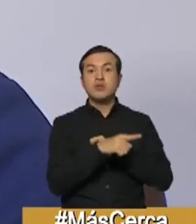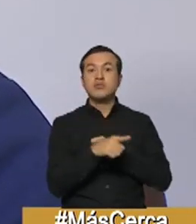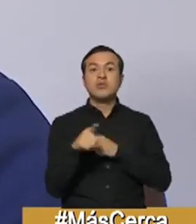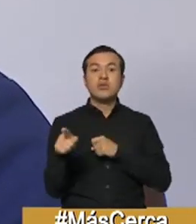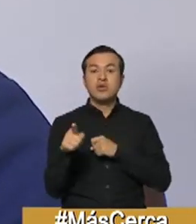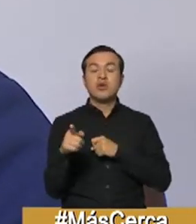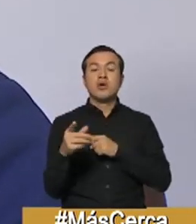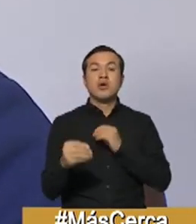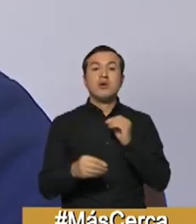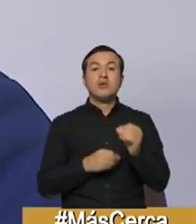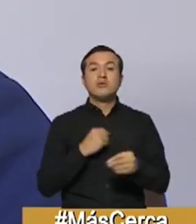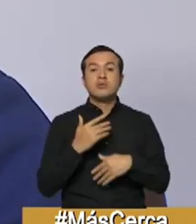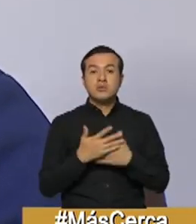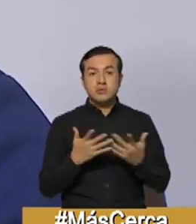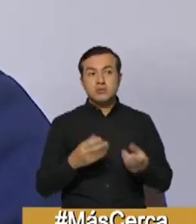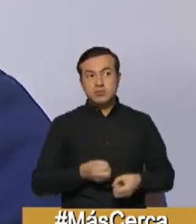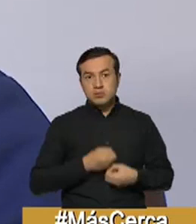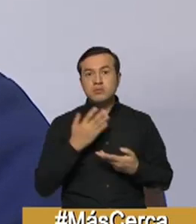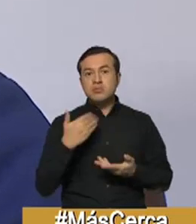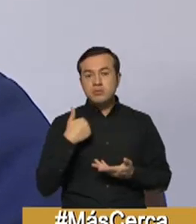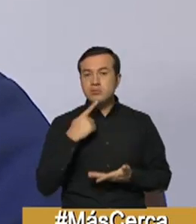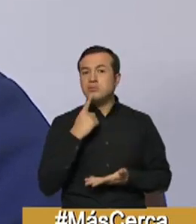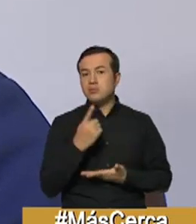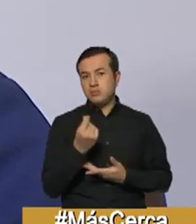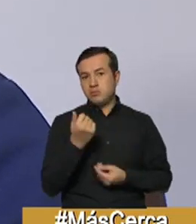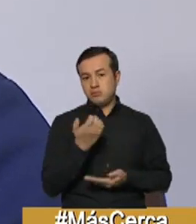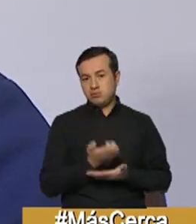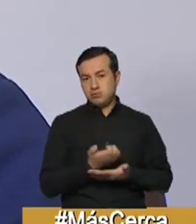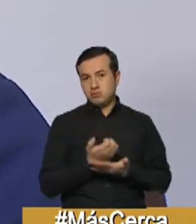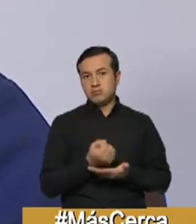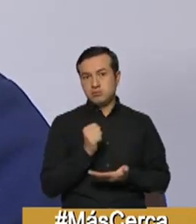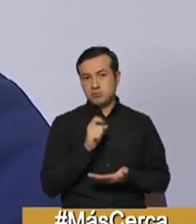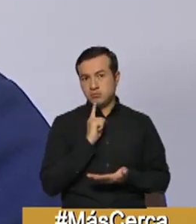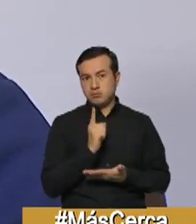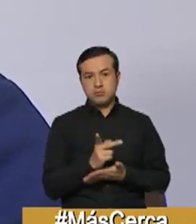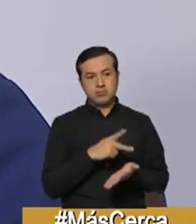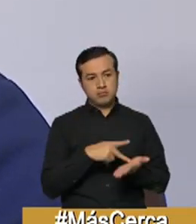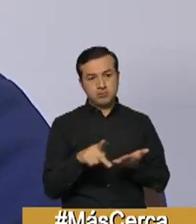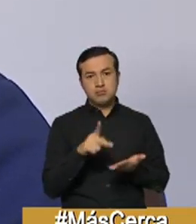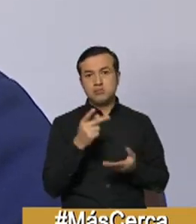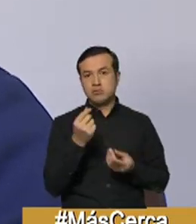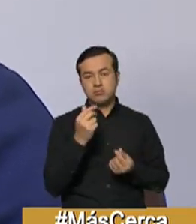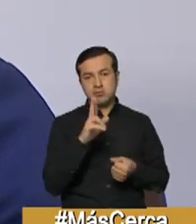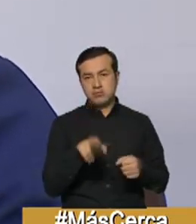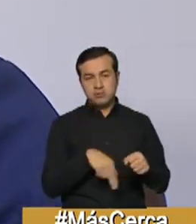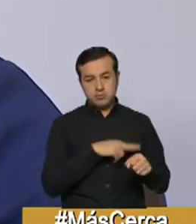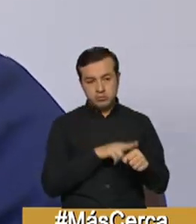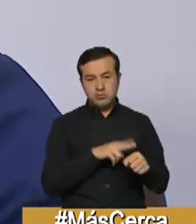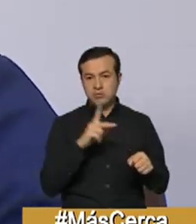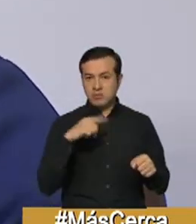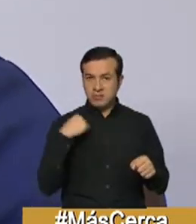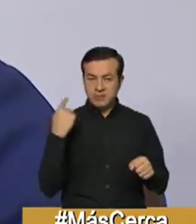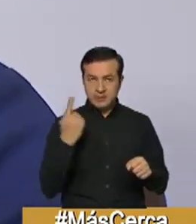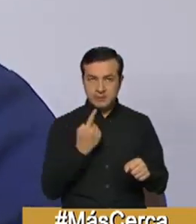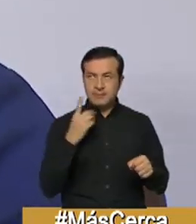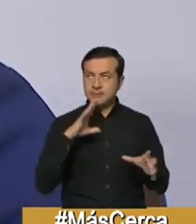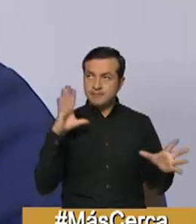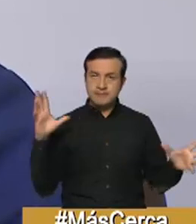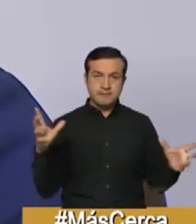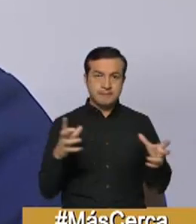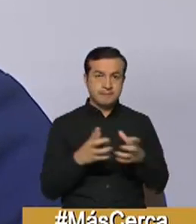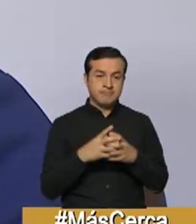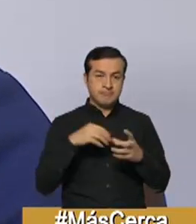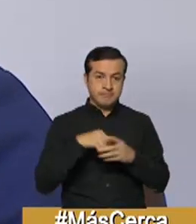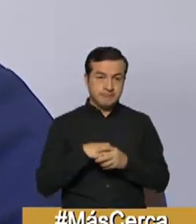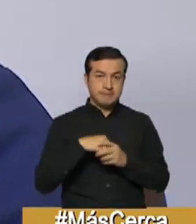en realidad cuentan con la capacidad económica de hacerlo y han pagado un costo normal, pero nosotros integralmente dentro